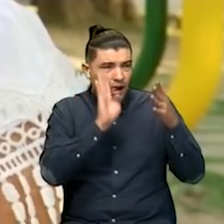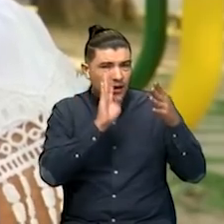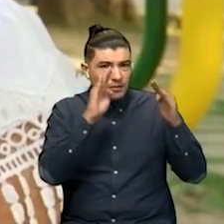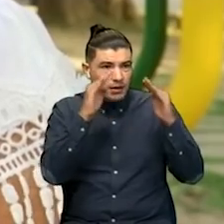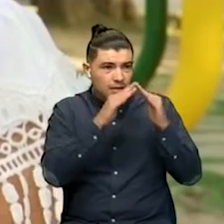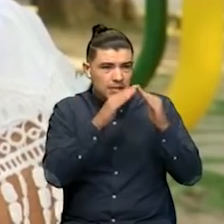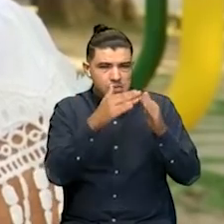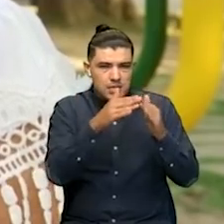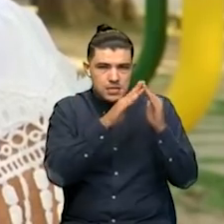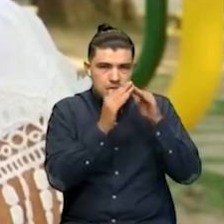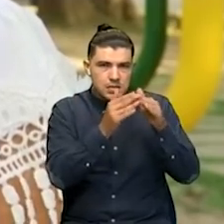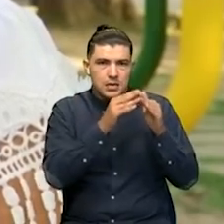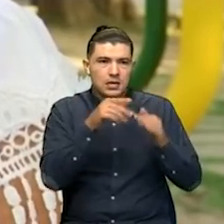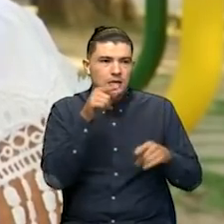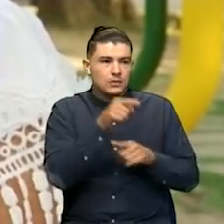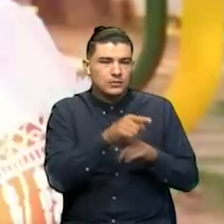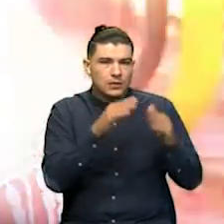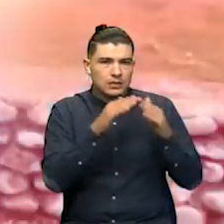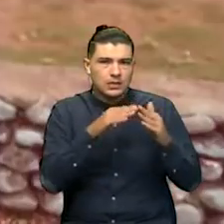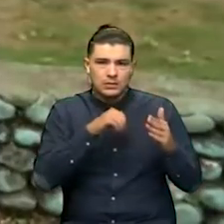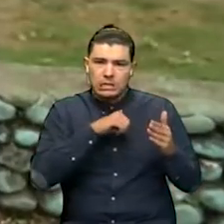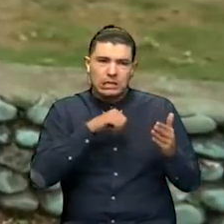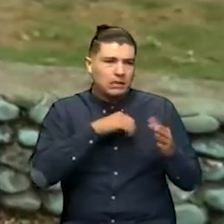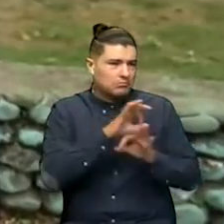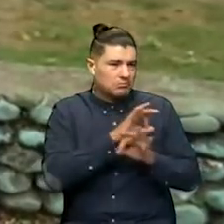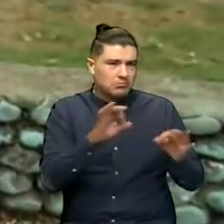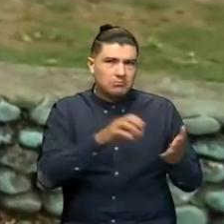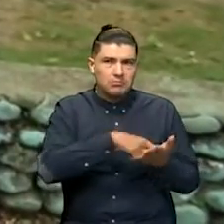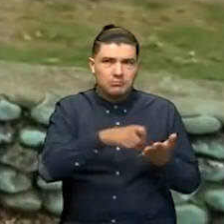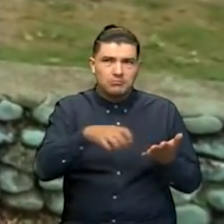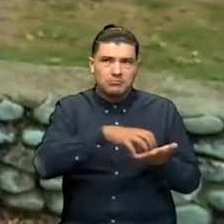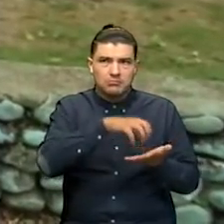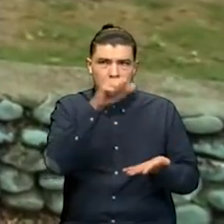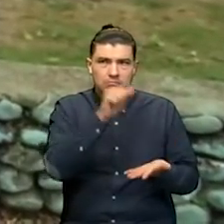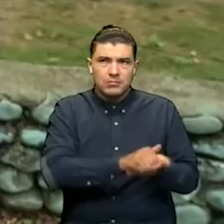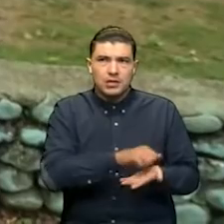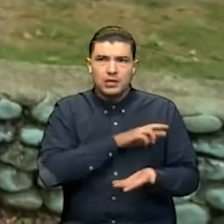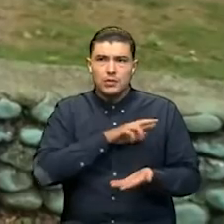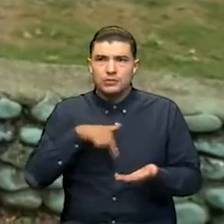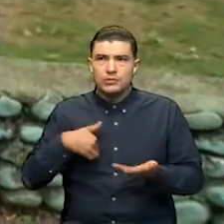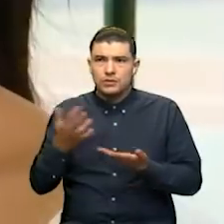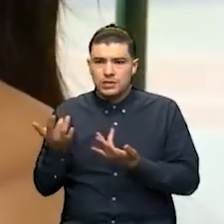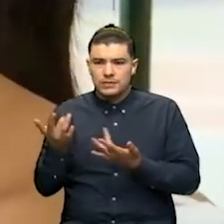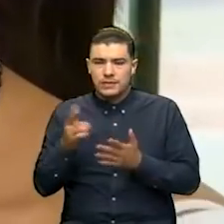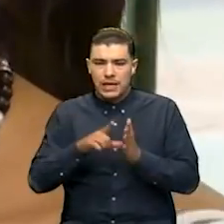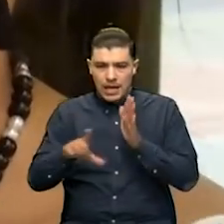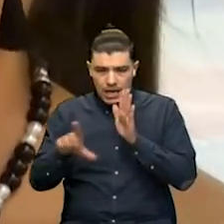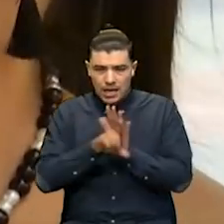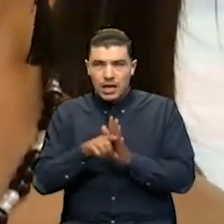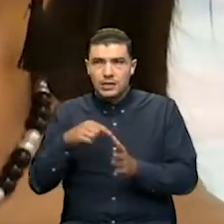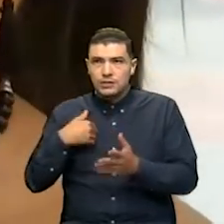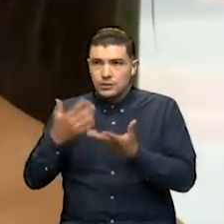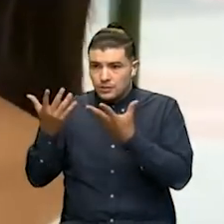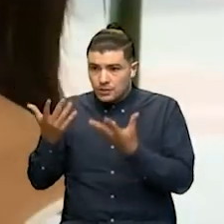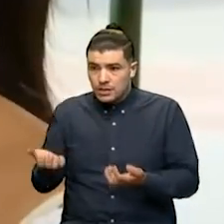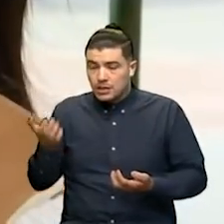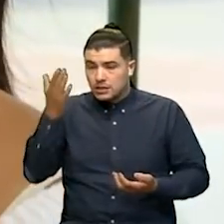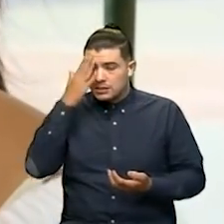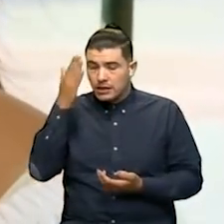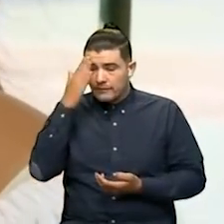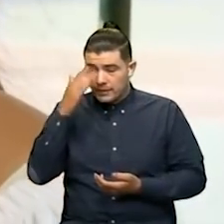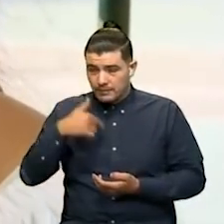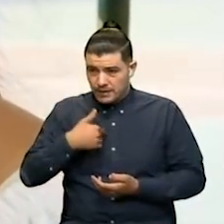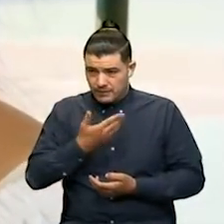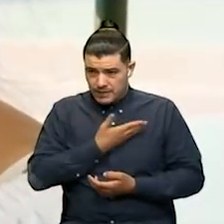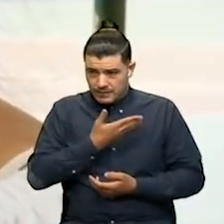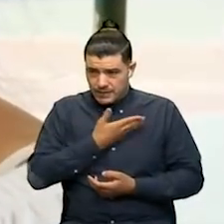la vivienda no tiene escrituras, nada por el estilo, estamos esperando la legalización. Yo quisiera saber si mi